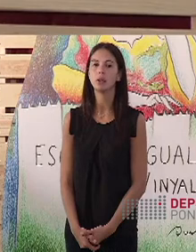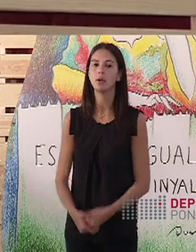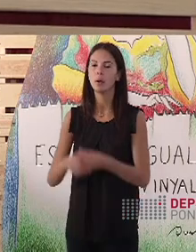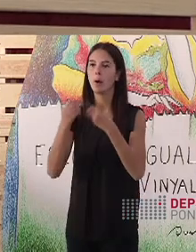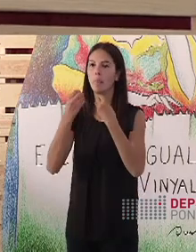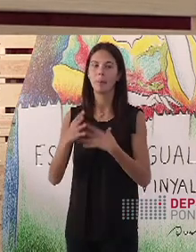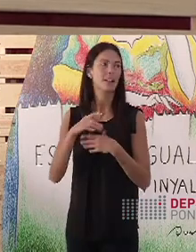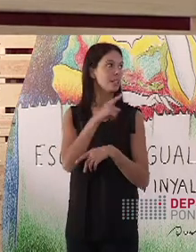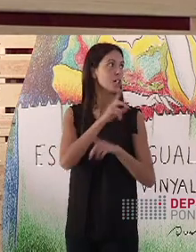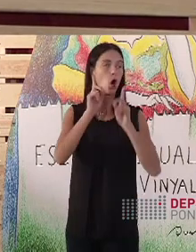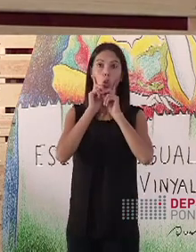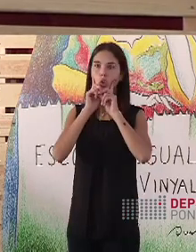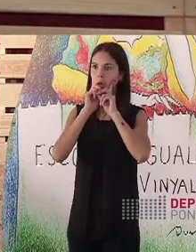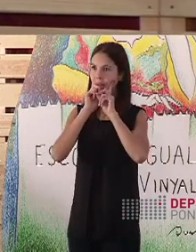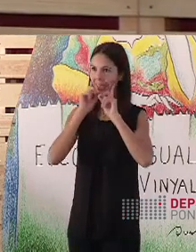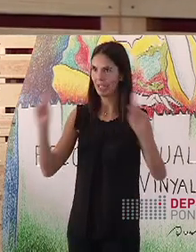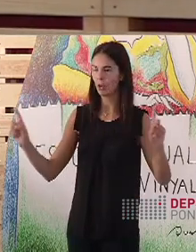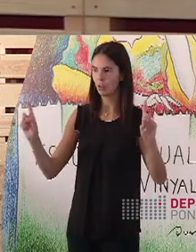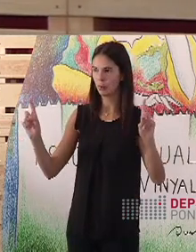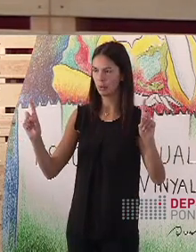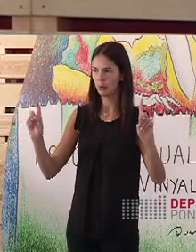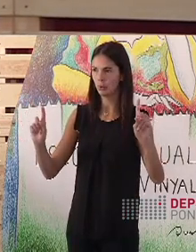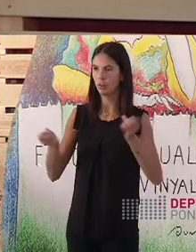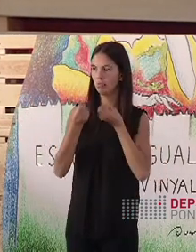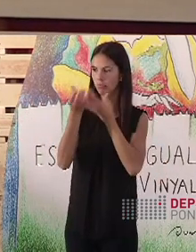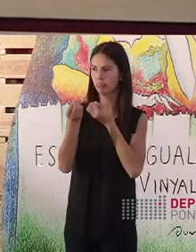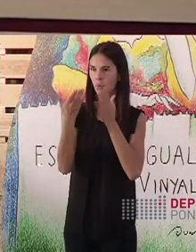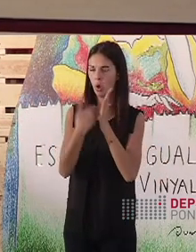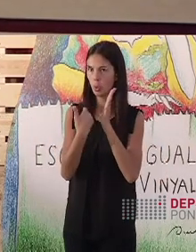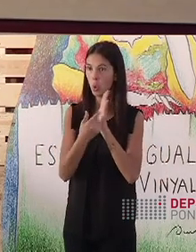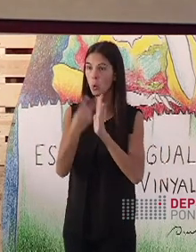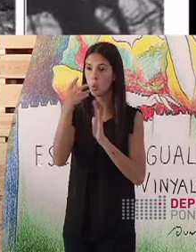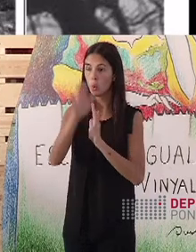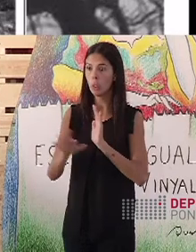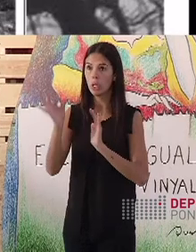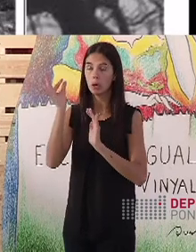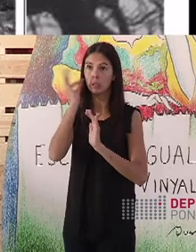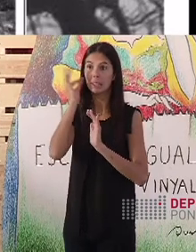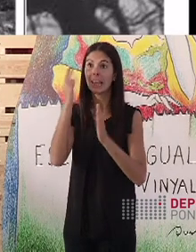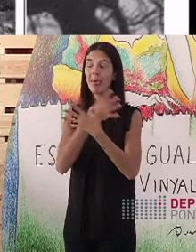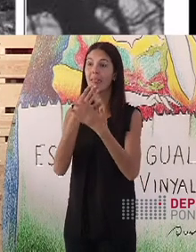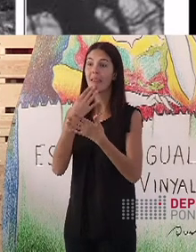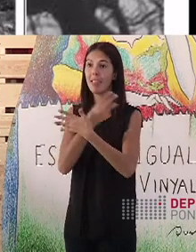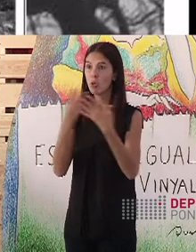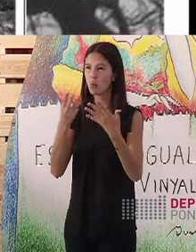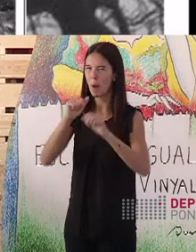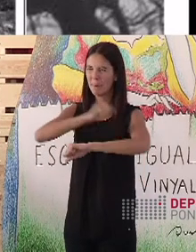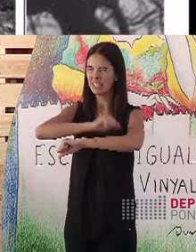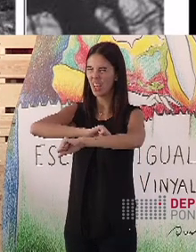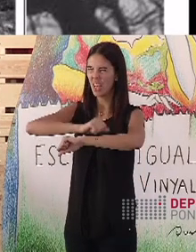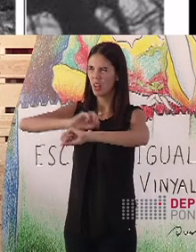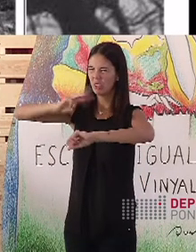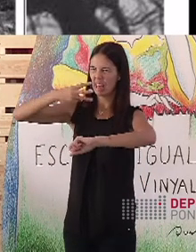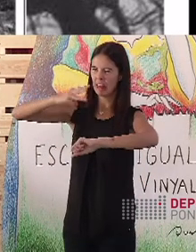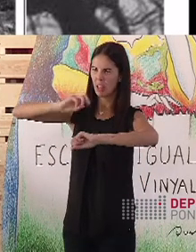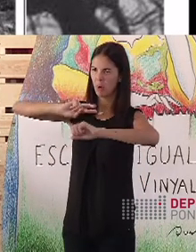este é un caso documentado dunha rapaza de 18 anos que se tirou dunha ventana dun terceiro piso, creo que foi ao